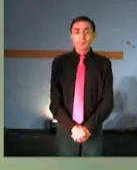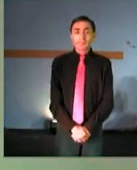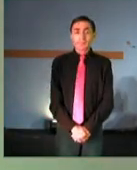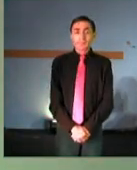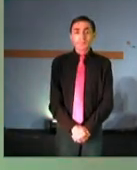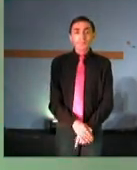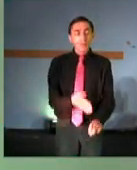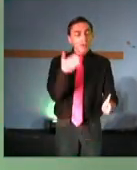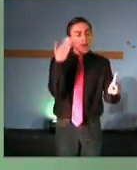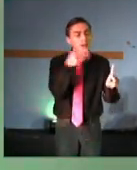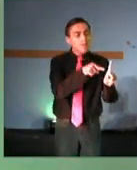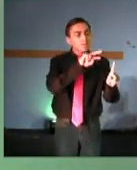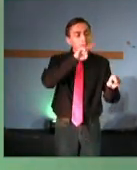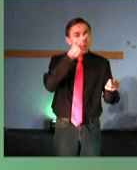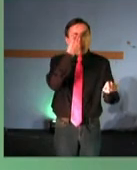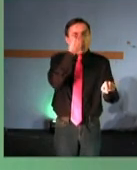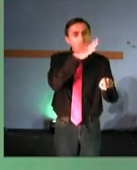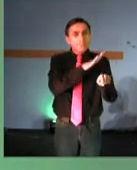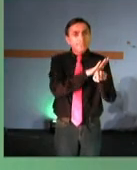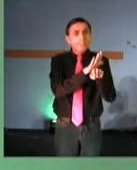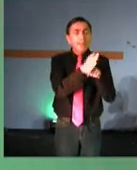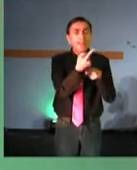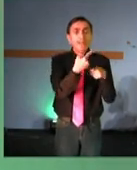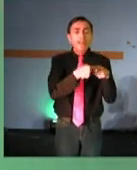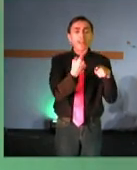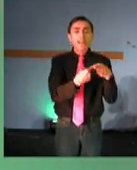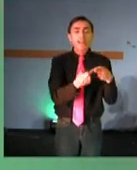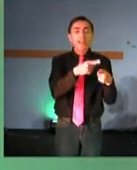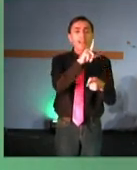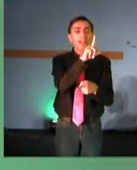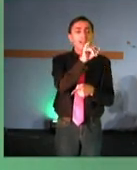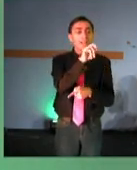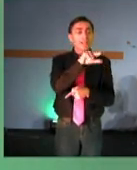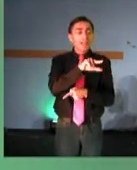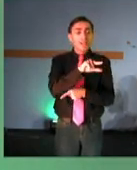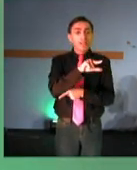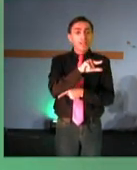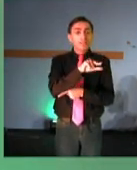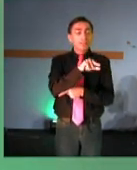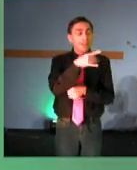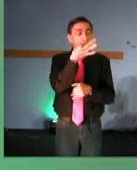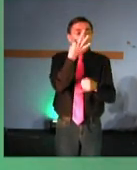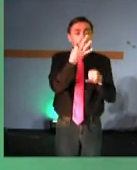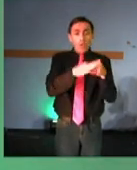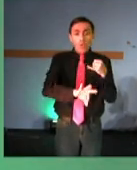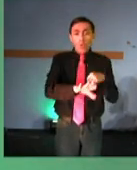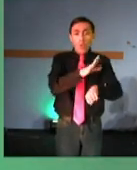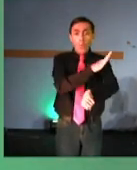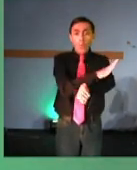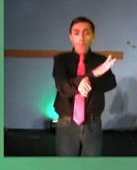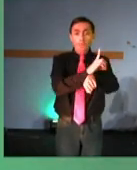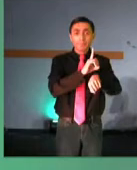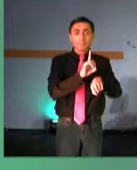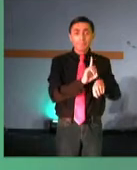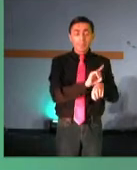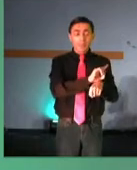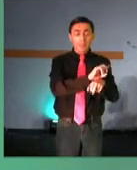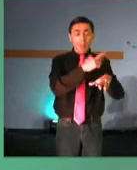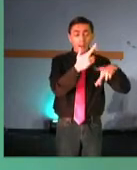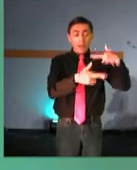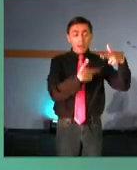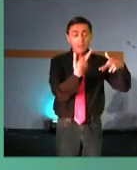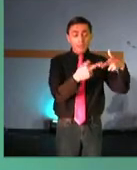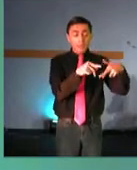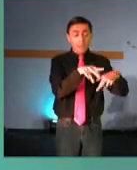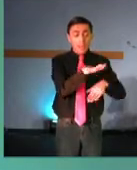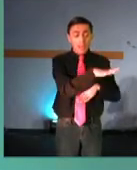queremos recordar a Dieter Müller, el último coordinador regional de Rosa